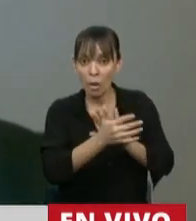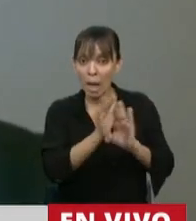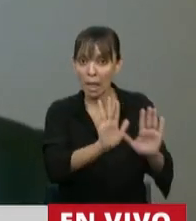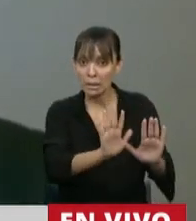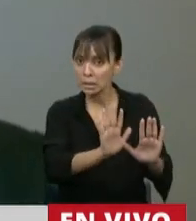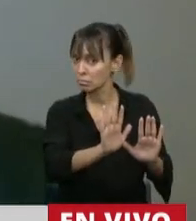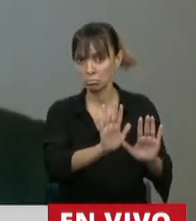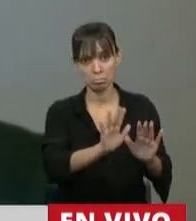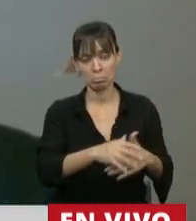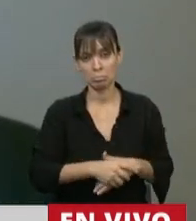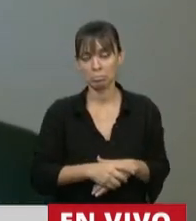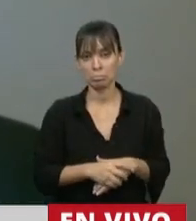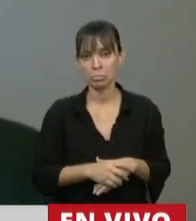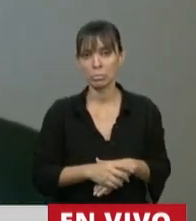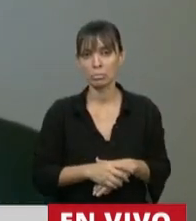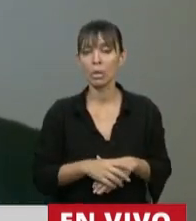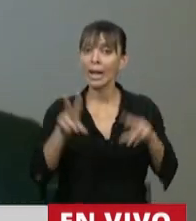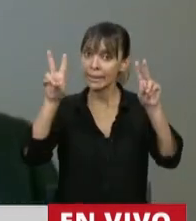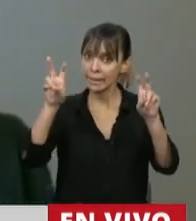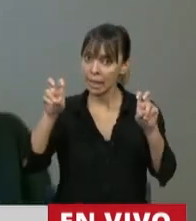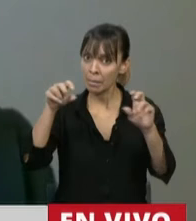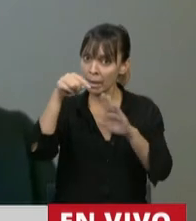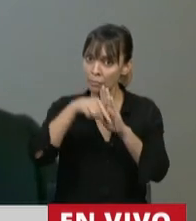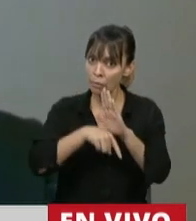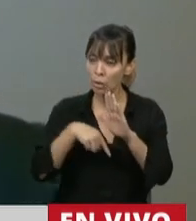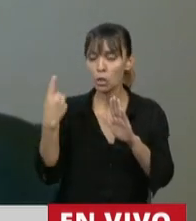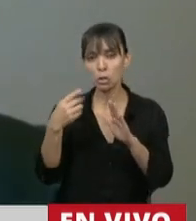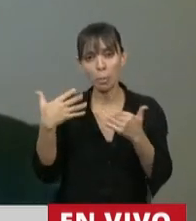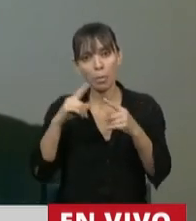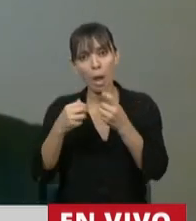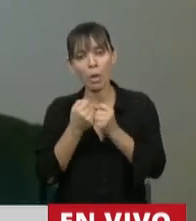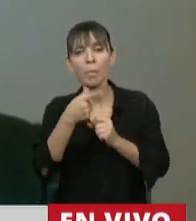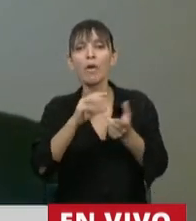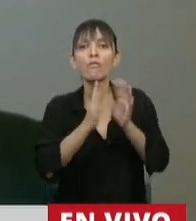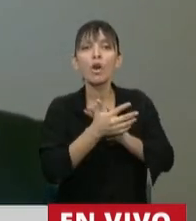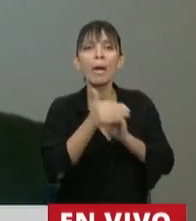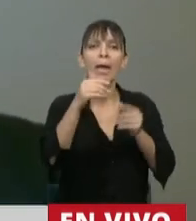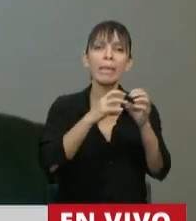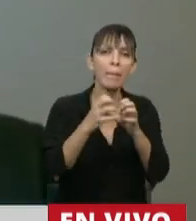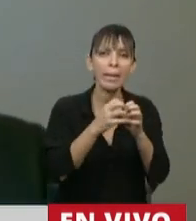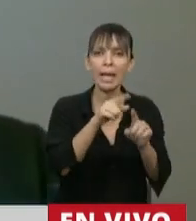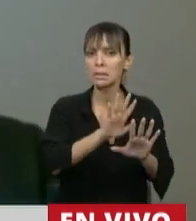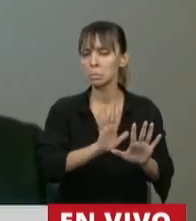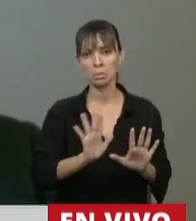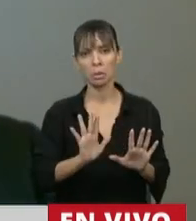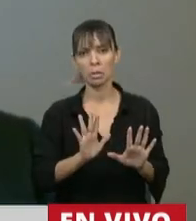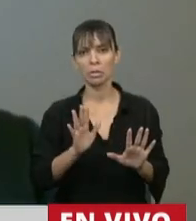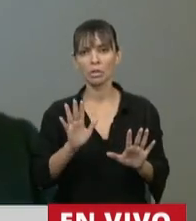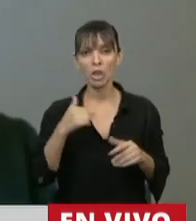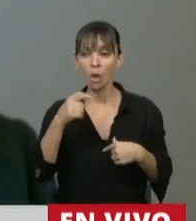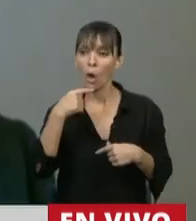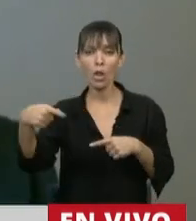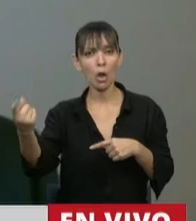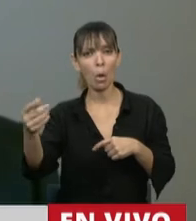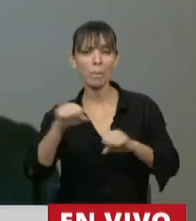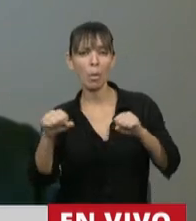tratar un tema, aunque en la cuestión de fondo aún pudiéramos estar de acuerdo. No soy de responder a provocadores,